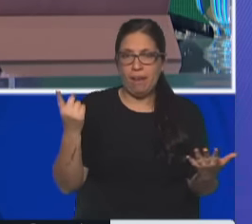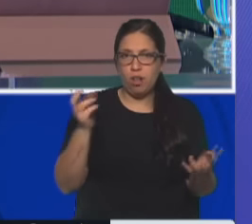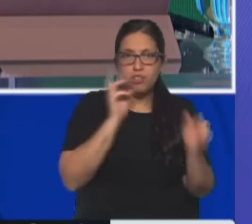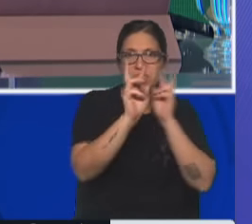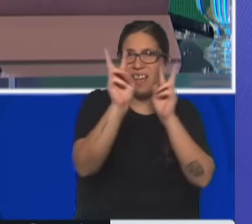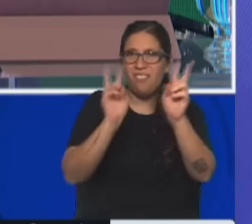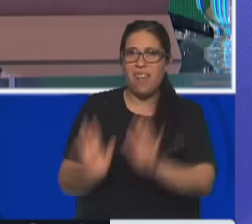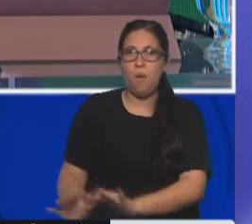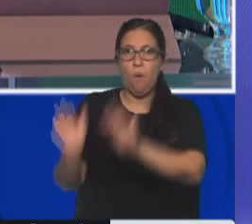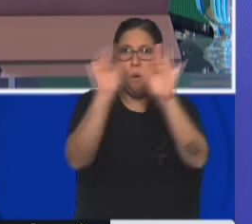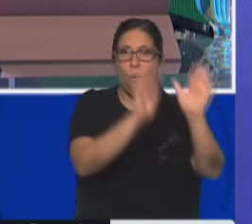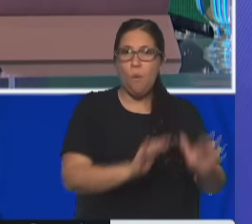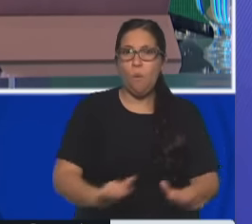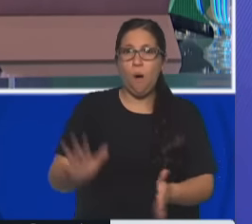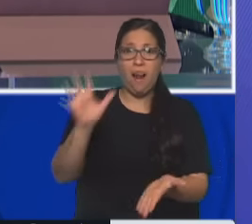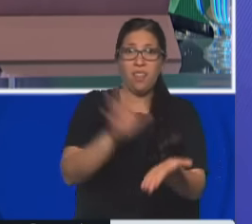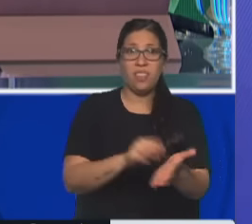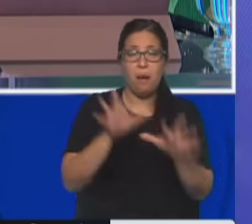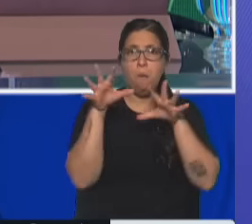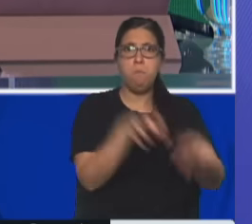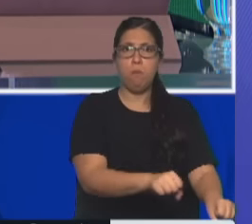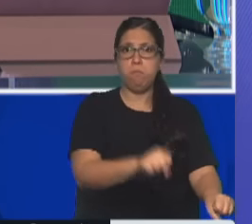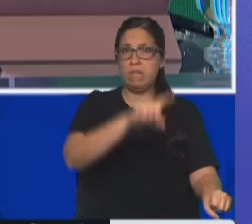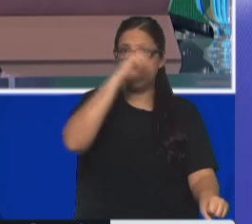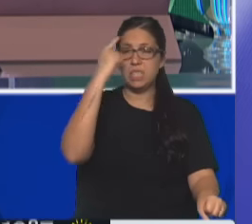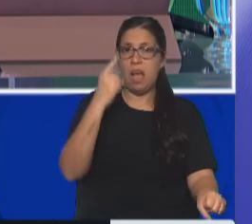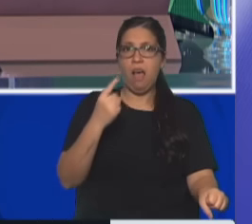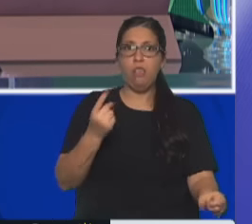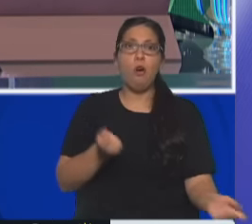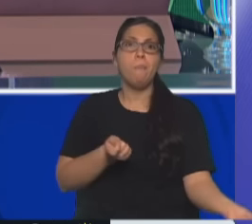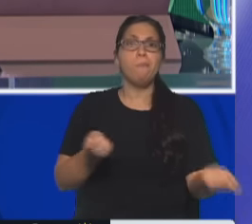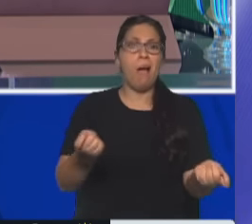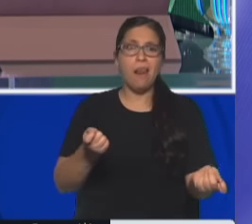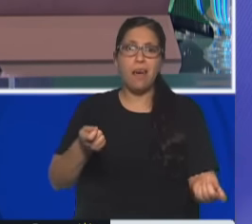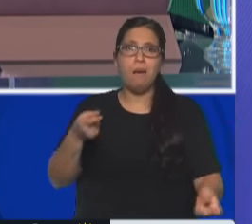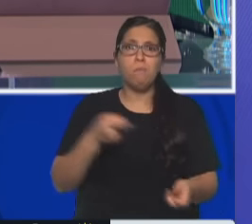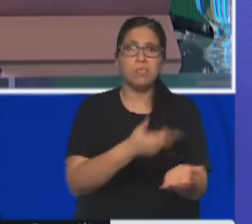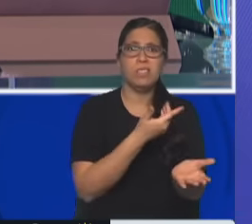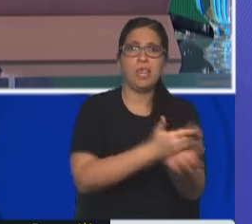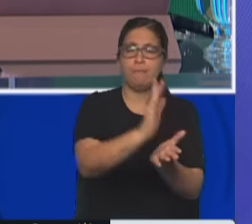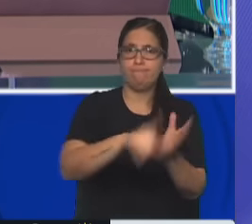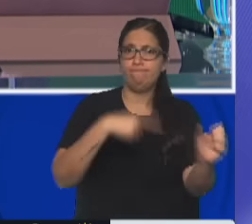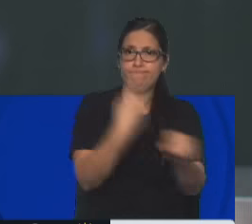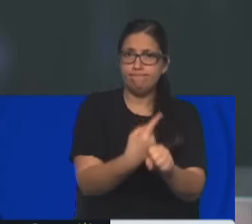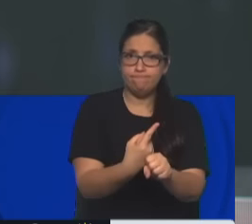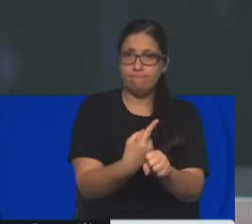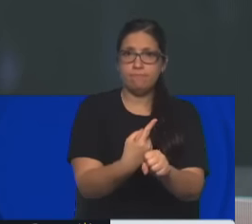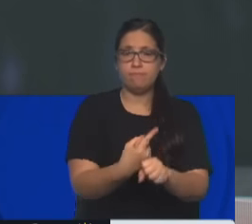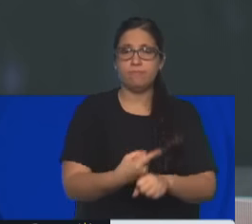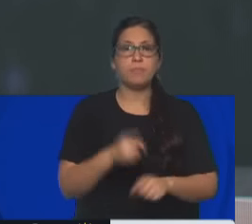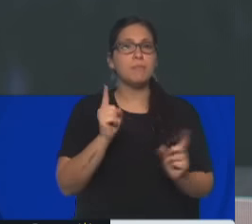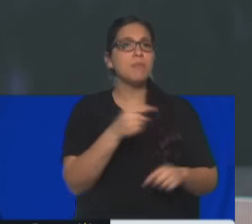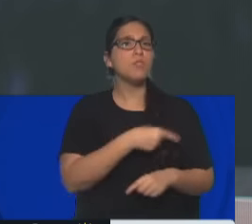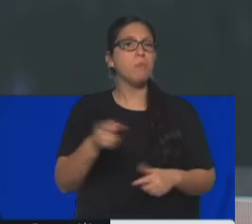es que ninguno o prácticamente no hay ejemplos de que logren, digamos, combatir especialmente al narcotráfico. Lo decíamos en la semana, Leticia, ¿no?